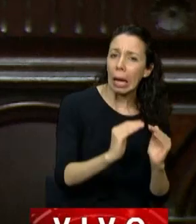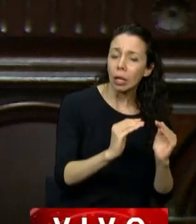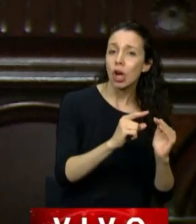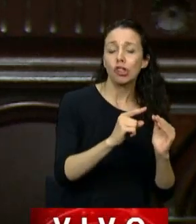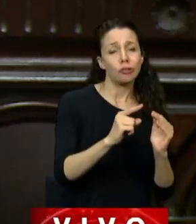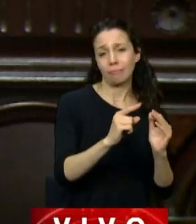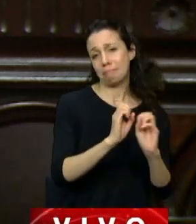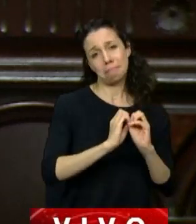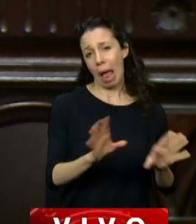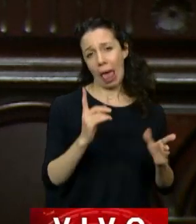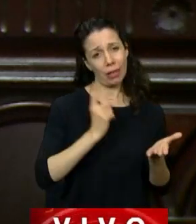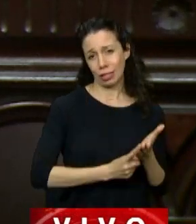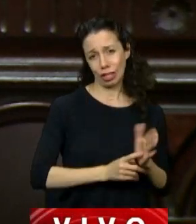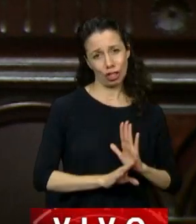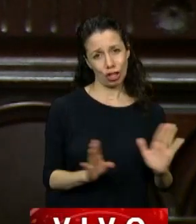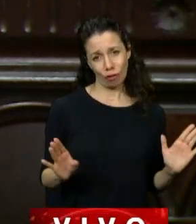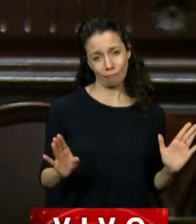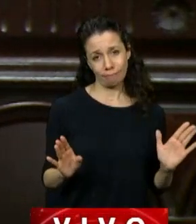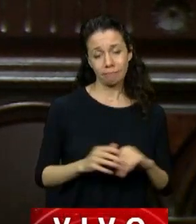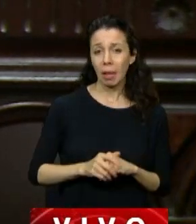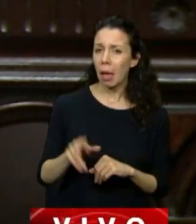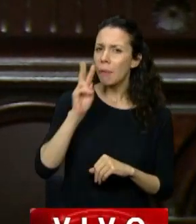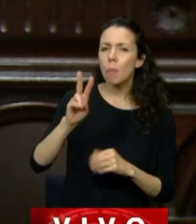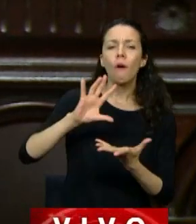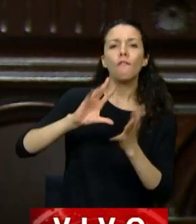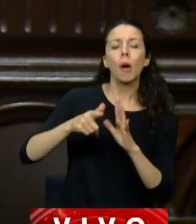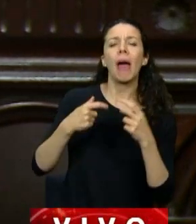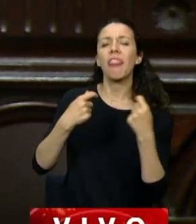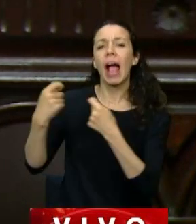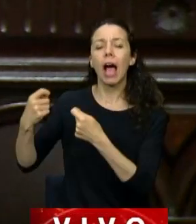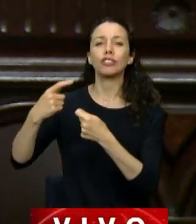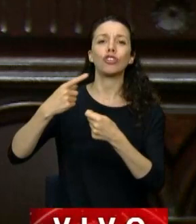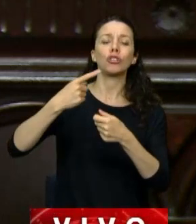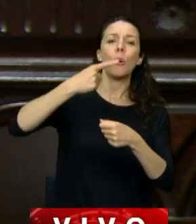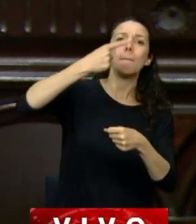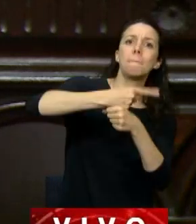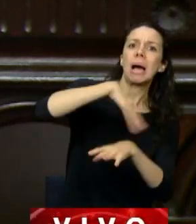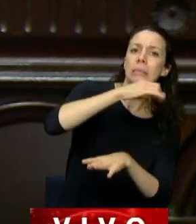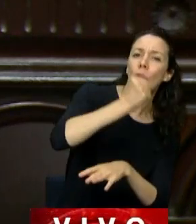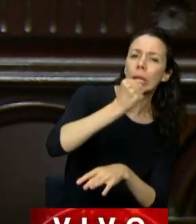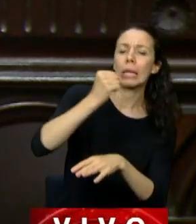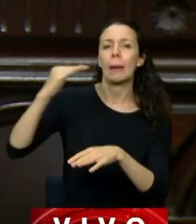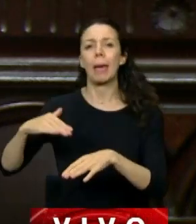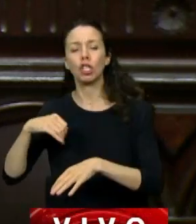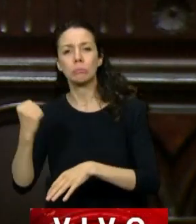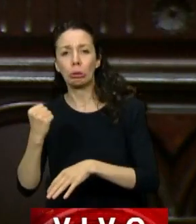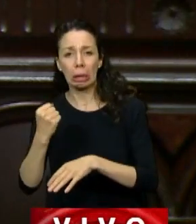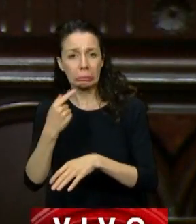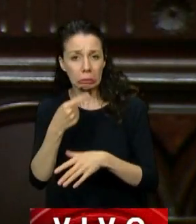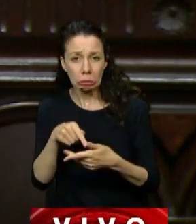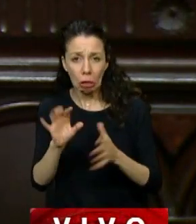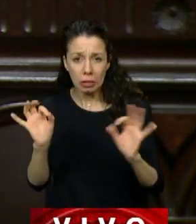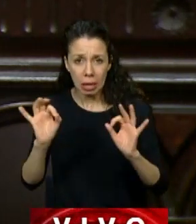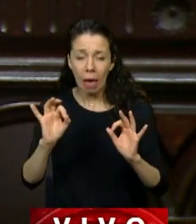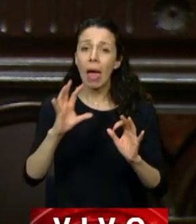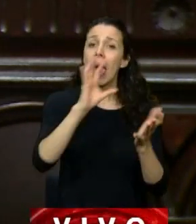este presupuesto no se priorizan los gastos. Por un lado, aumento de los recursos de las empresas deficitarias del Estado